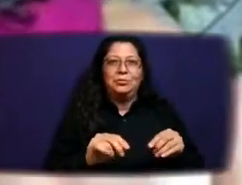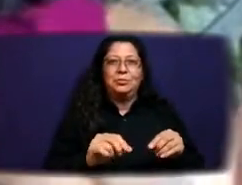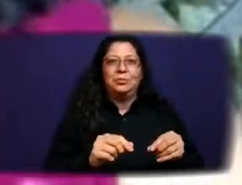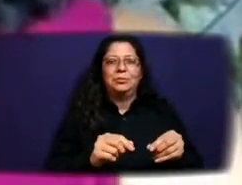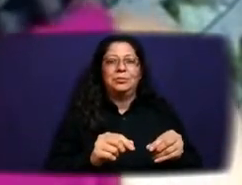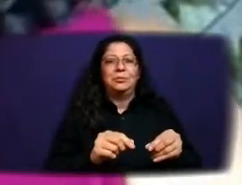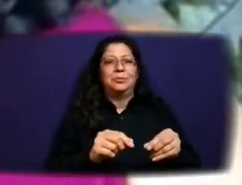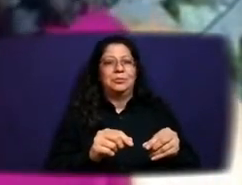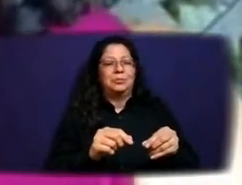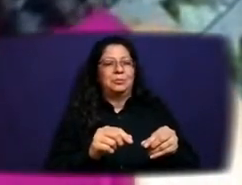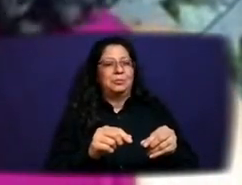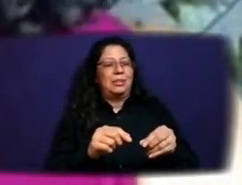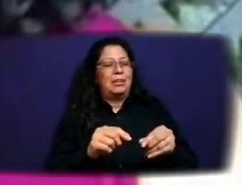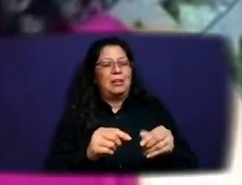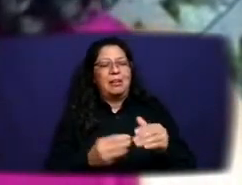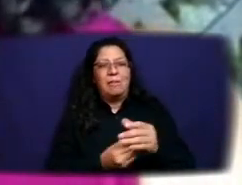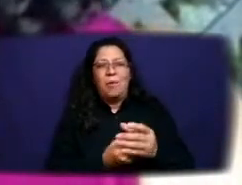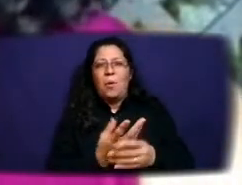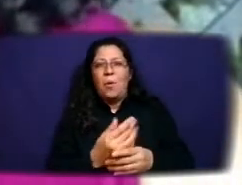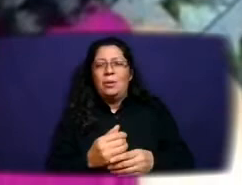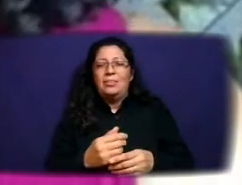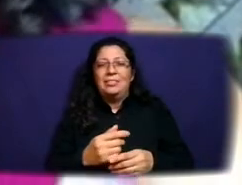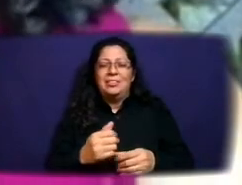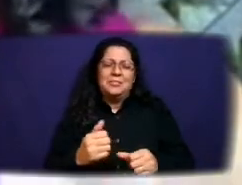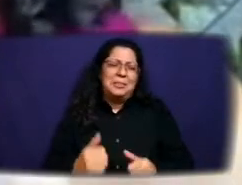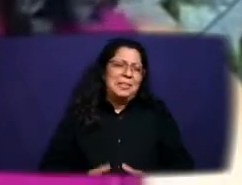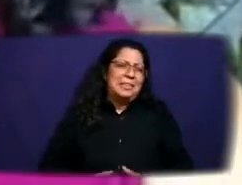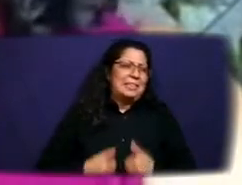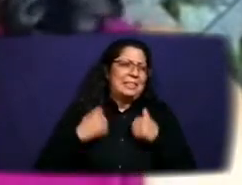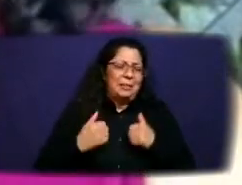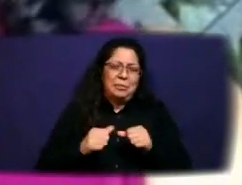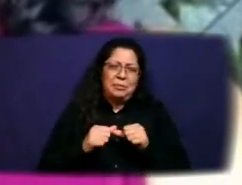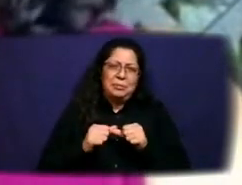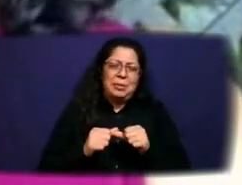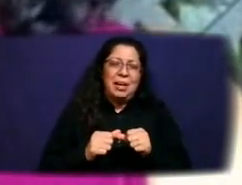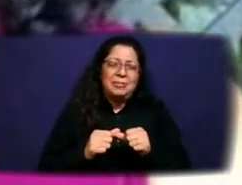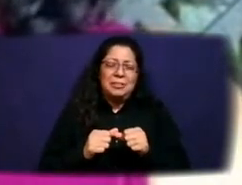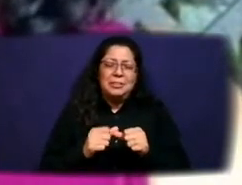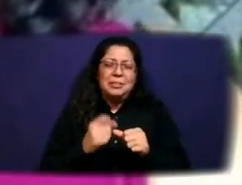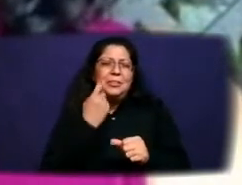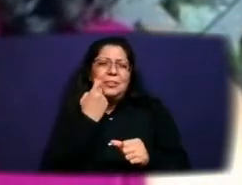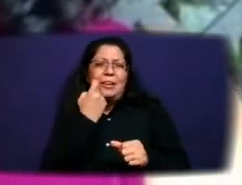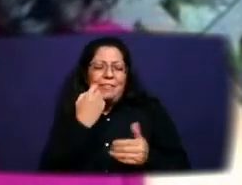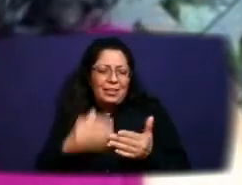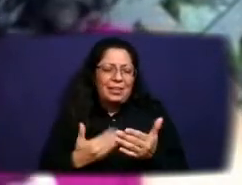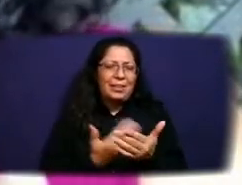Los que siempre han vivido allí y los que acababan de llegar,